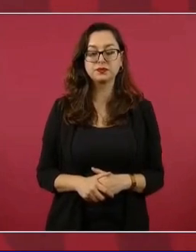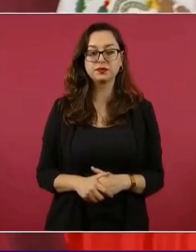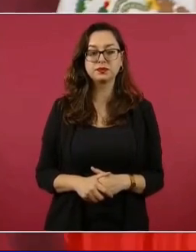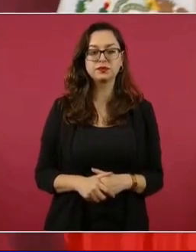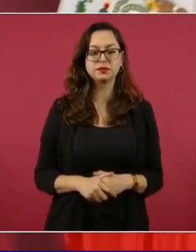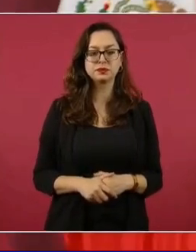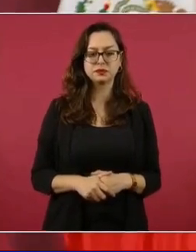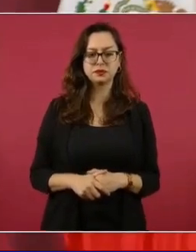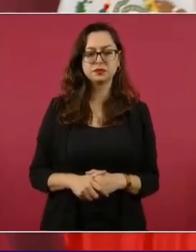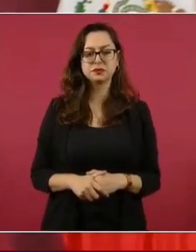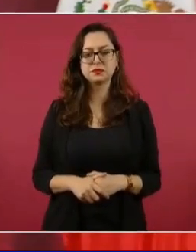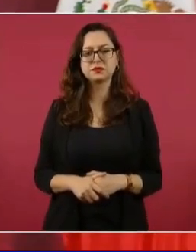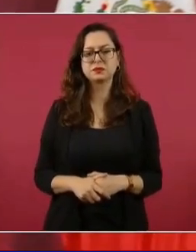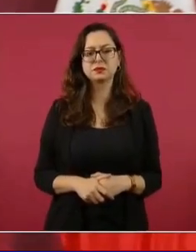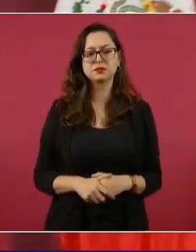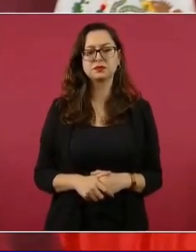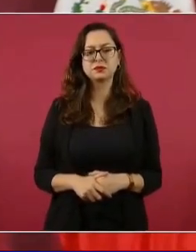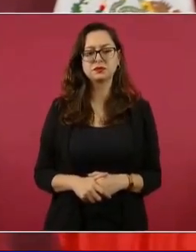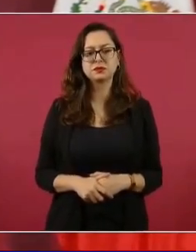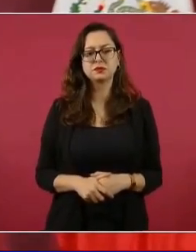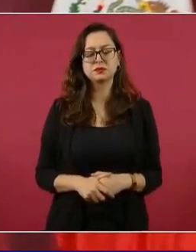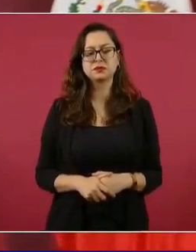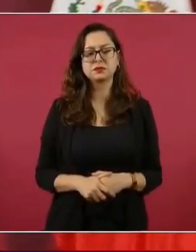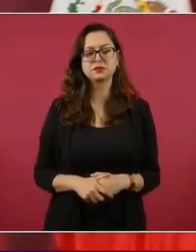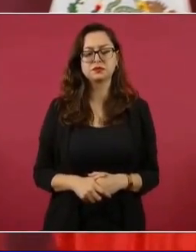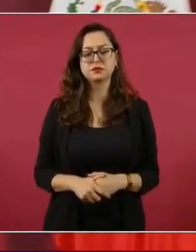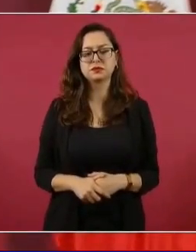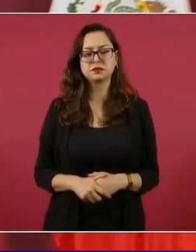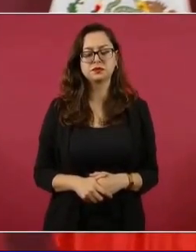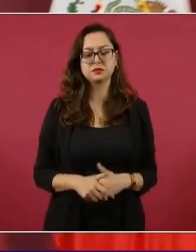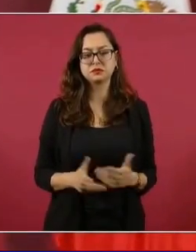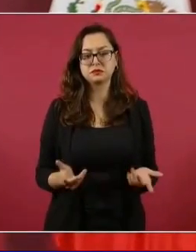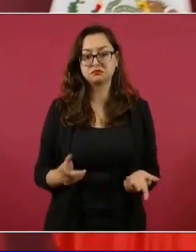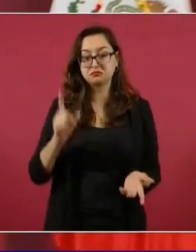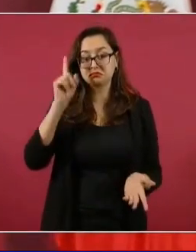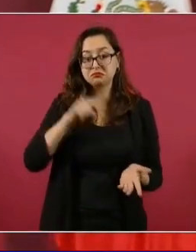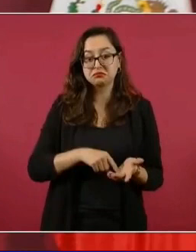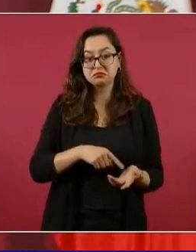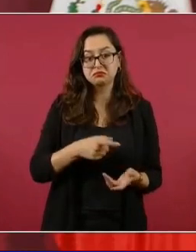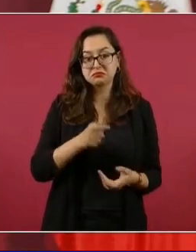Los de ahí, de la Fiscalía, seguramente.